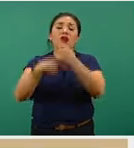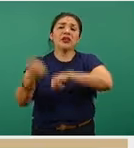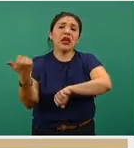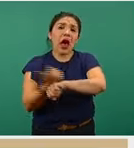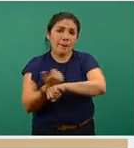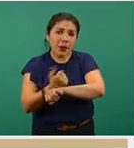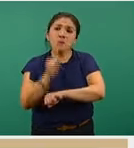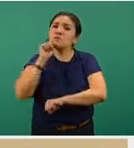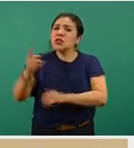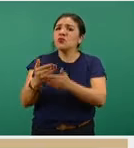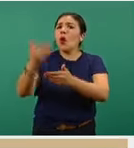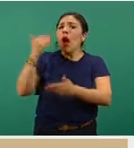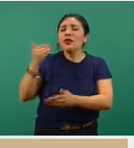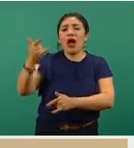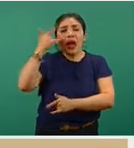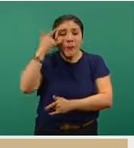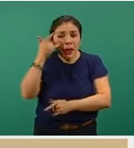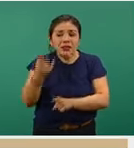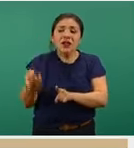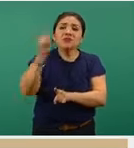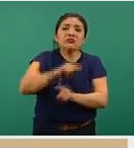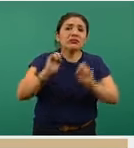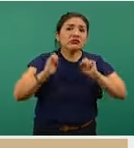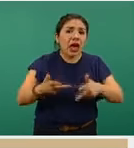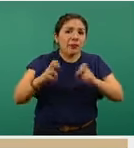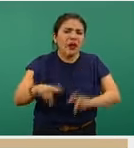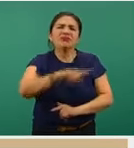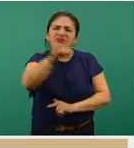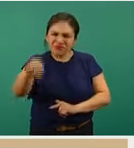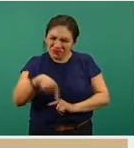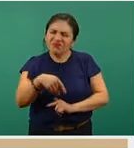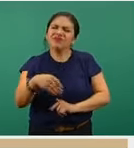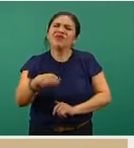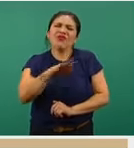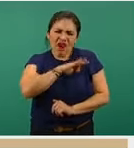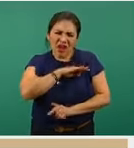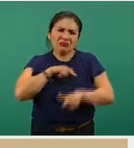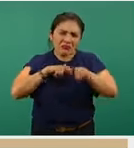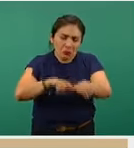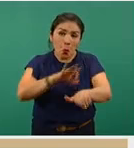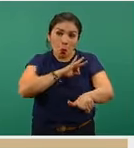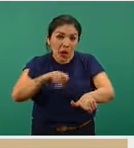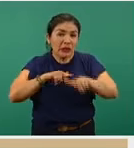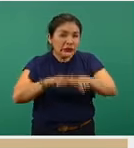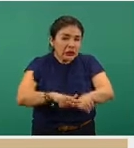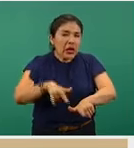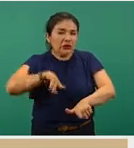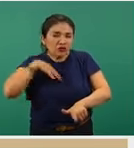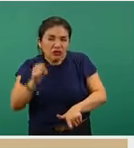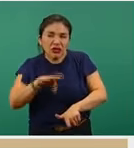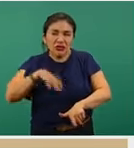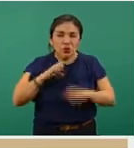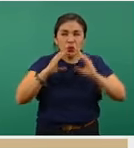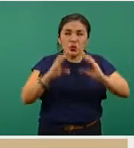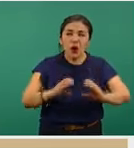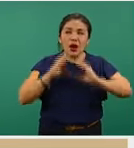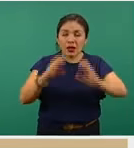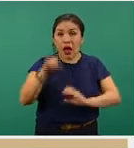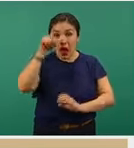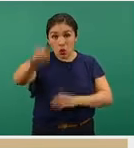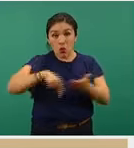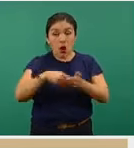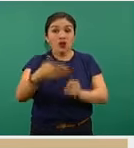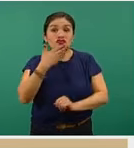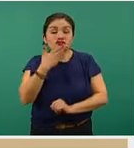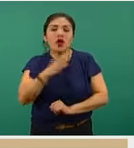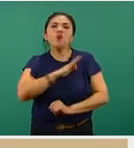Campeche, eso le pasó a Chiapas. No hay que desanimarse, es posible que si continúan los esfuerzos en Sonora